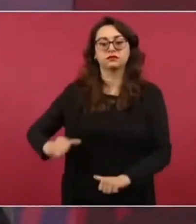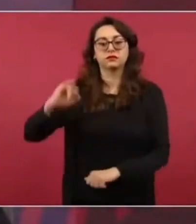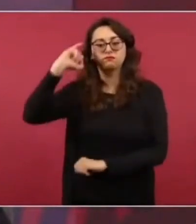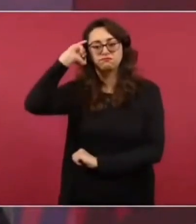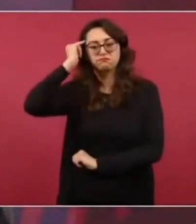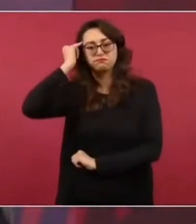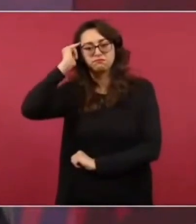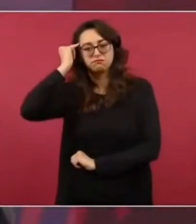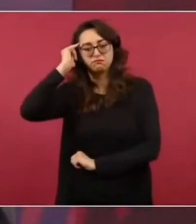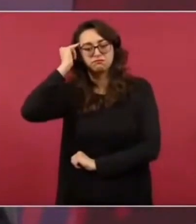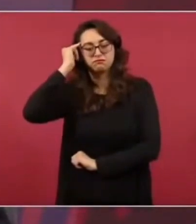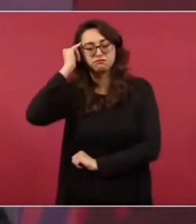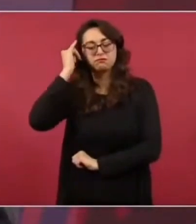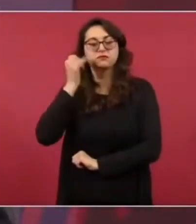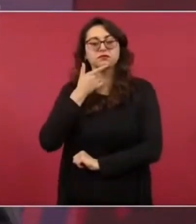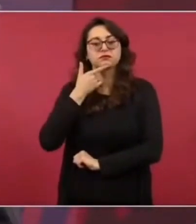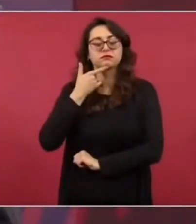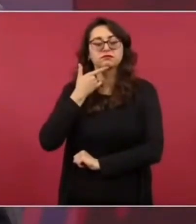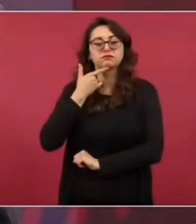Y